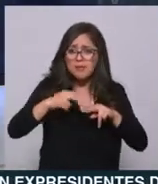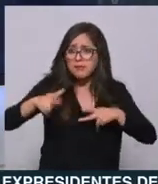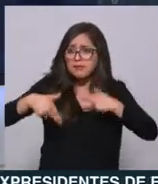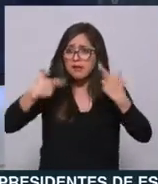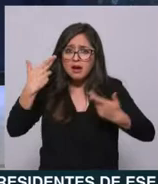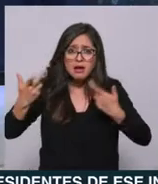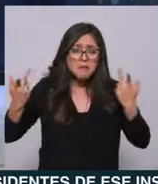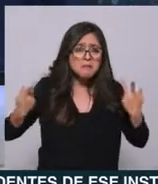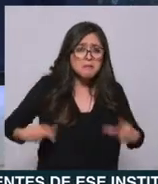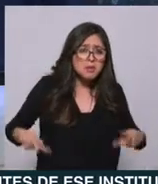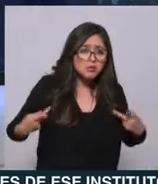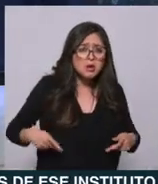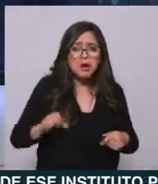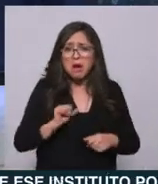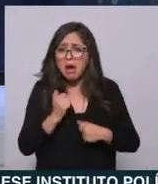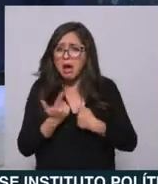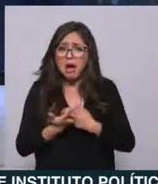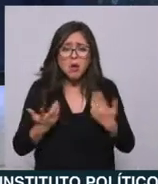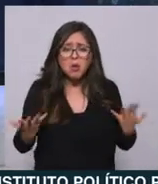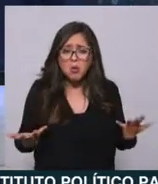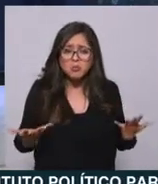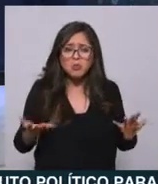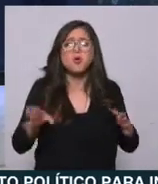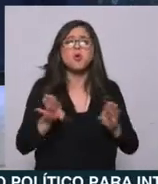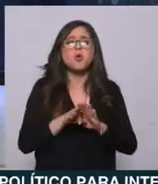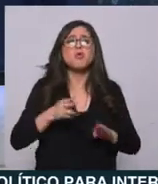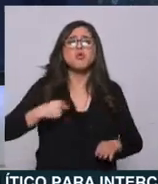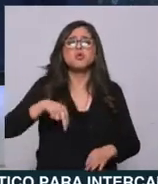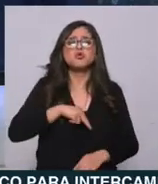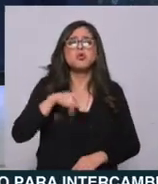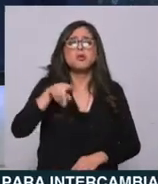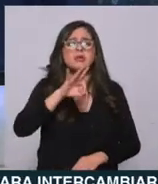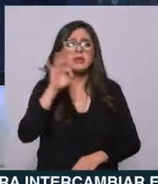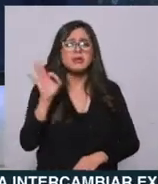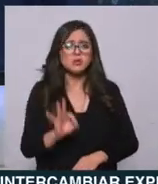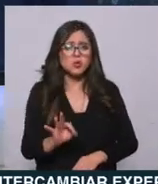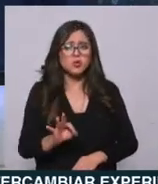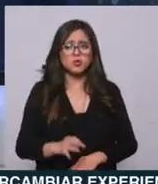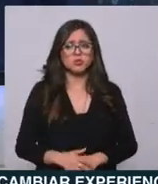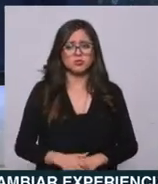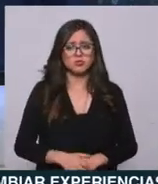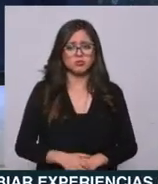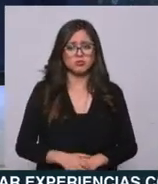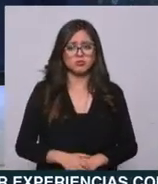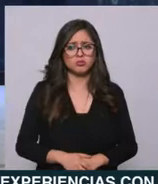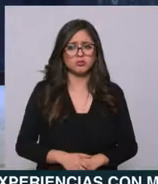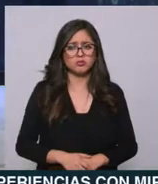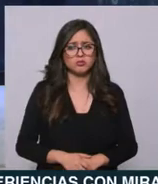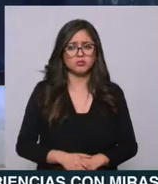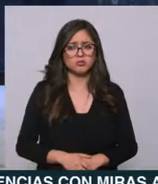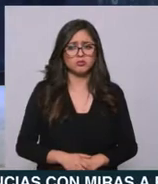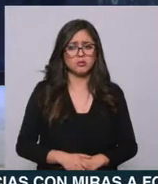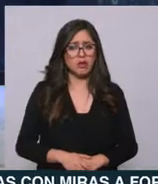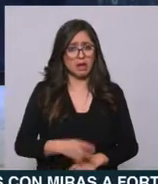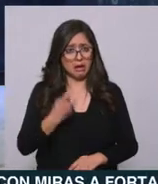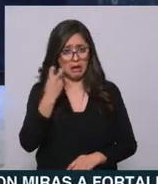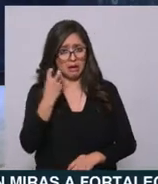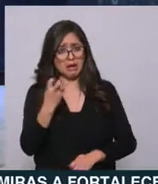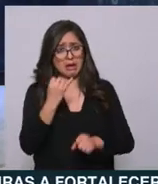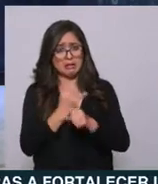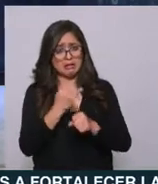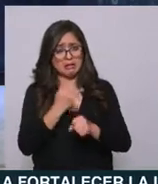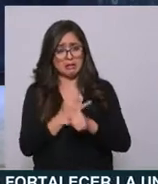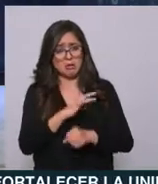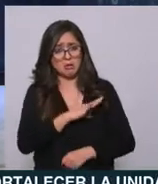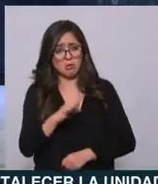unas cortesías o díganos cómo conseguir un descuento. Pues ahí en la página lo checamos, ¿no? Sí, en la página Para más viene toda detalles.